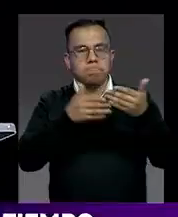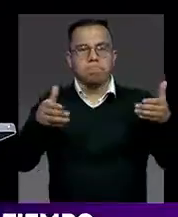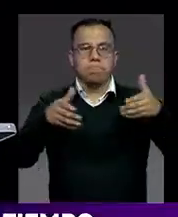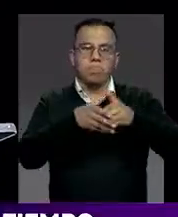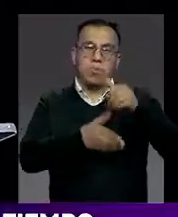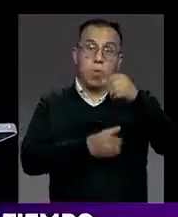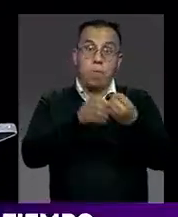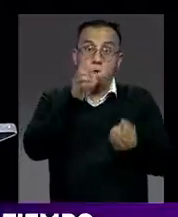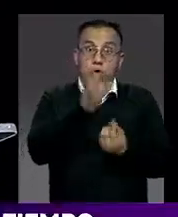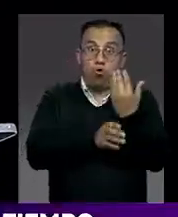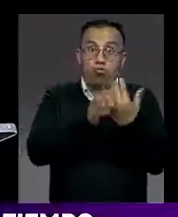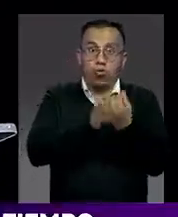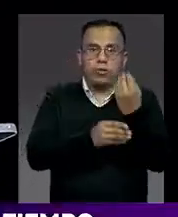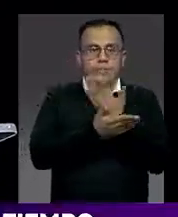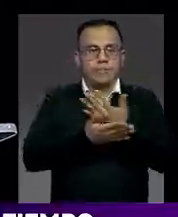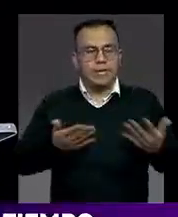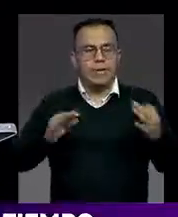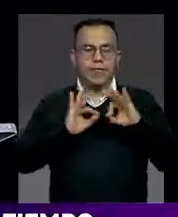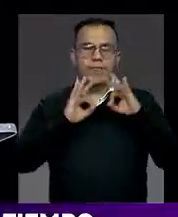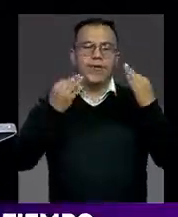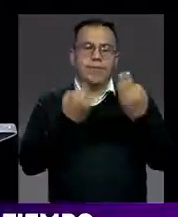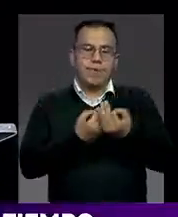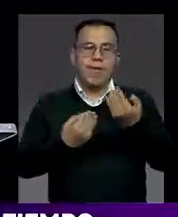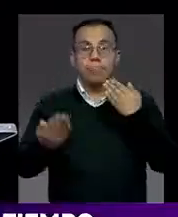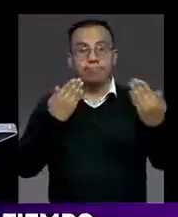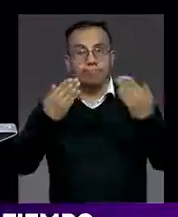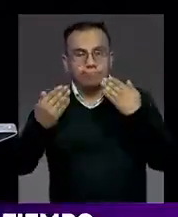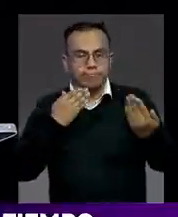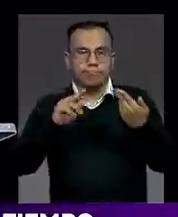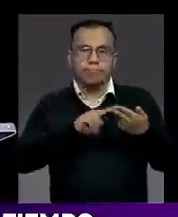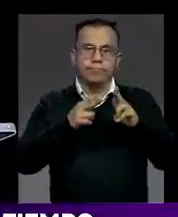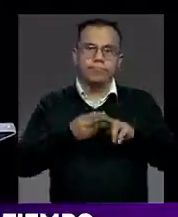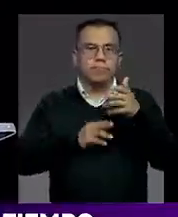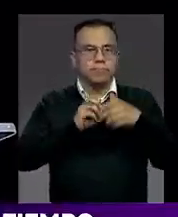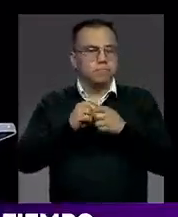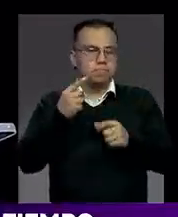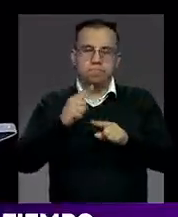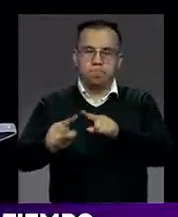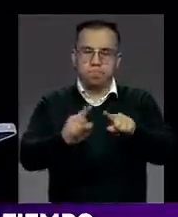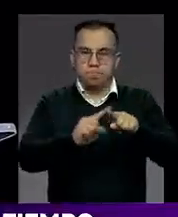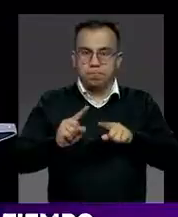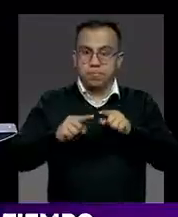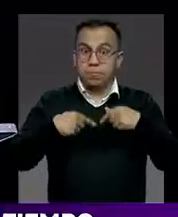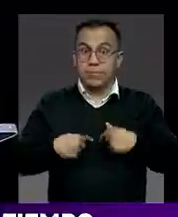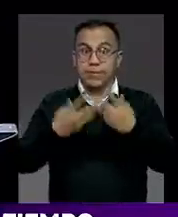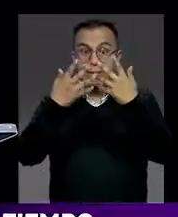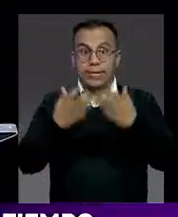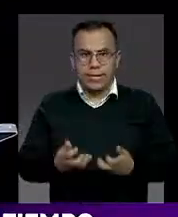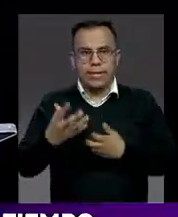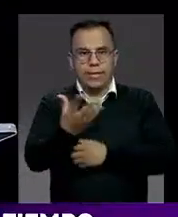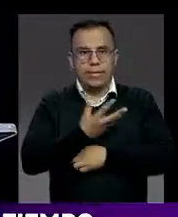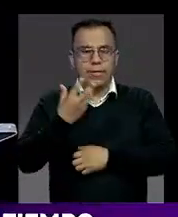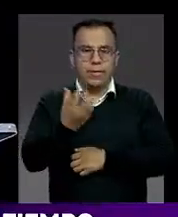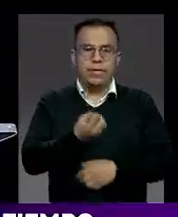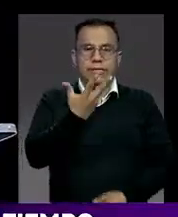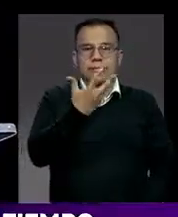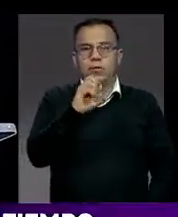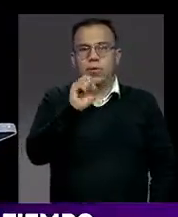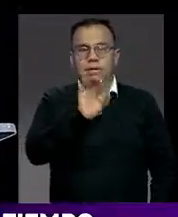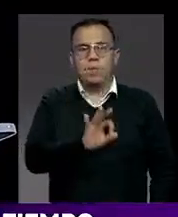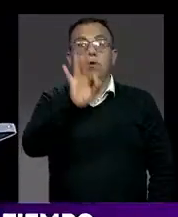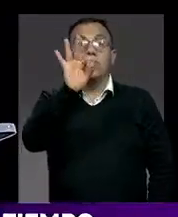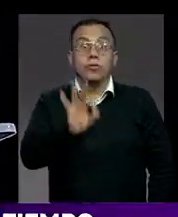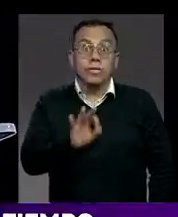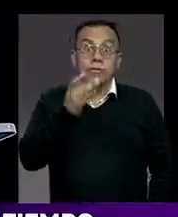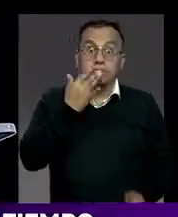productores familiares campesinos asociativos etcétera yo quiero que nosotros aumentemos esto el 50 por ciento es decir